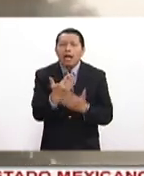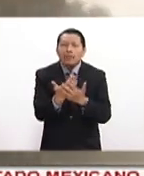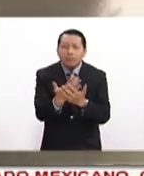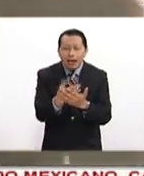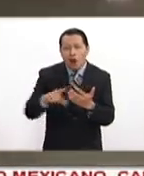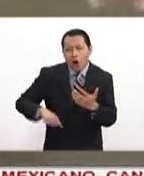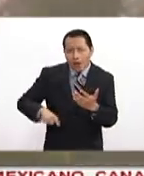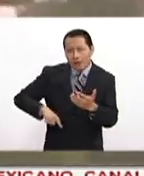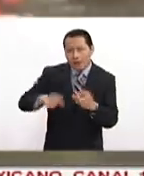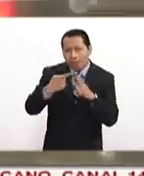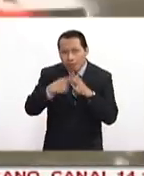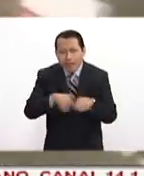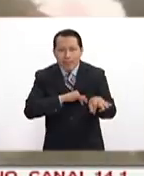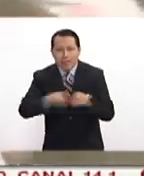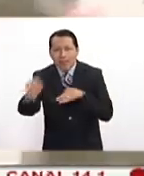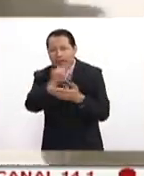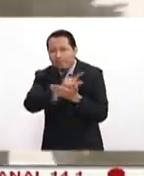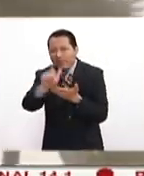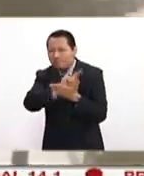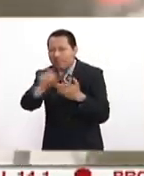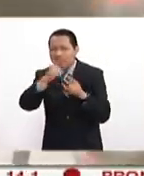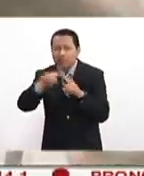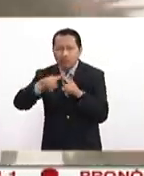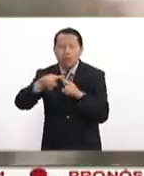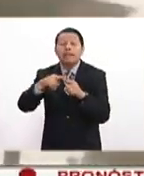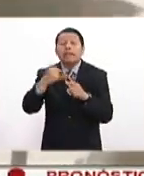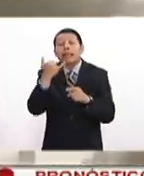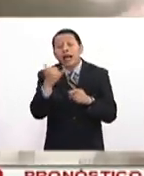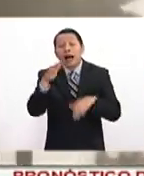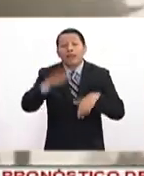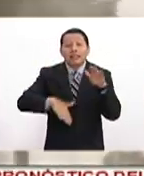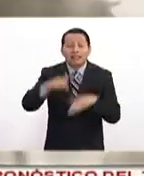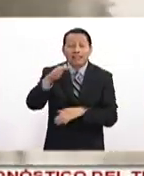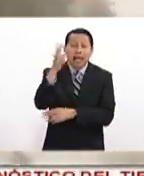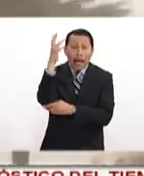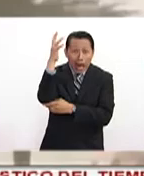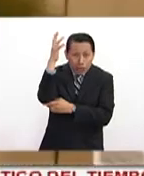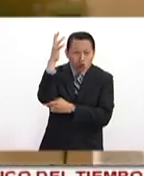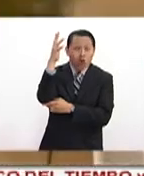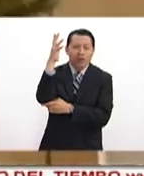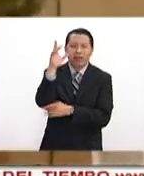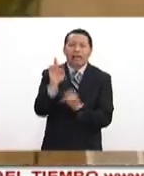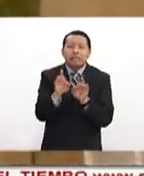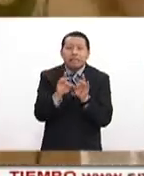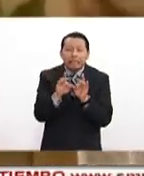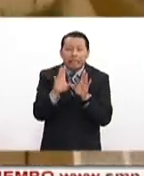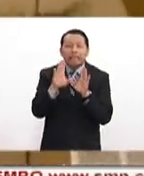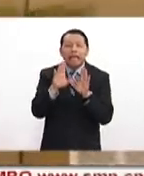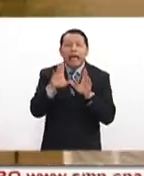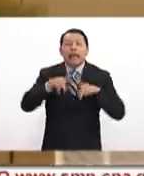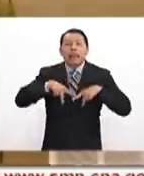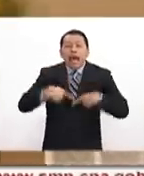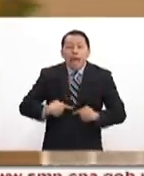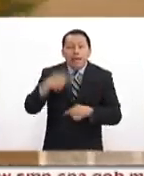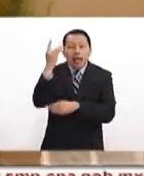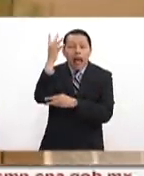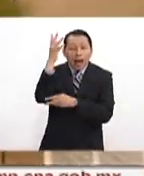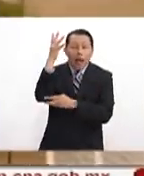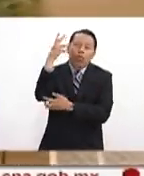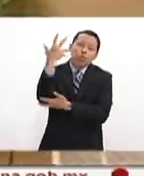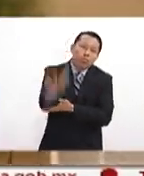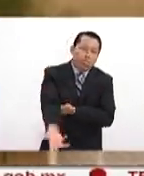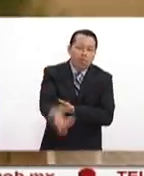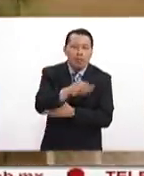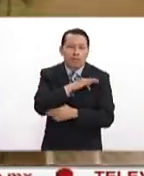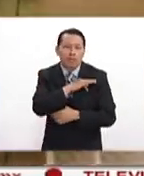accidentes, ¿no? Muchas de las veces los árboles están en mala posición y todavía pueden caer y pueden caer al paso de un carro o algo